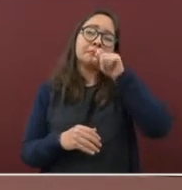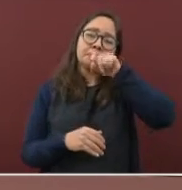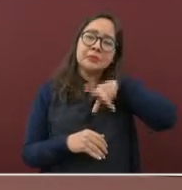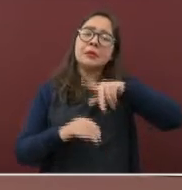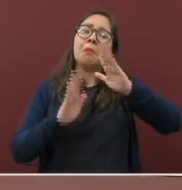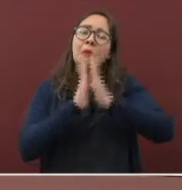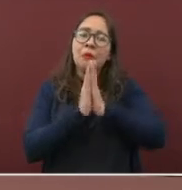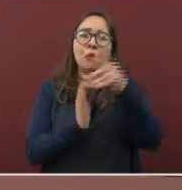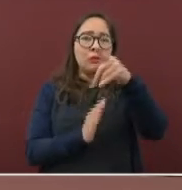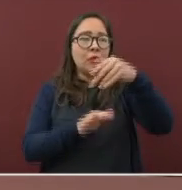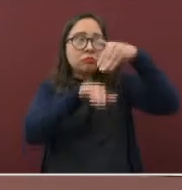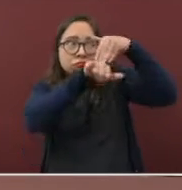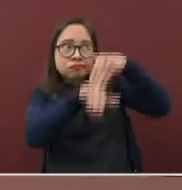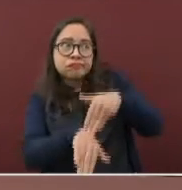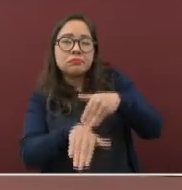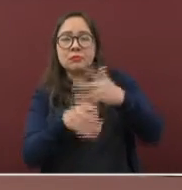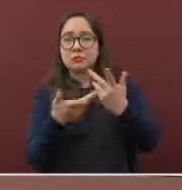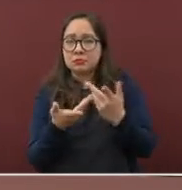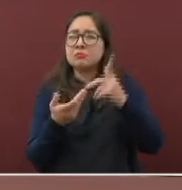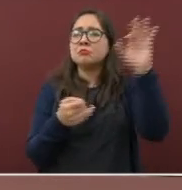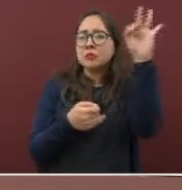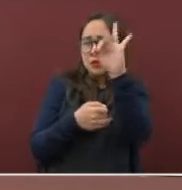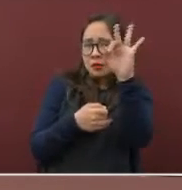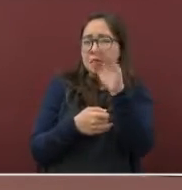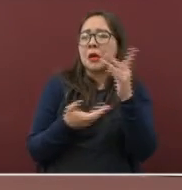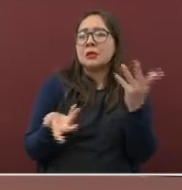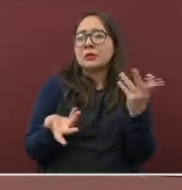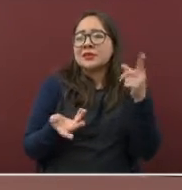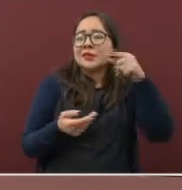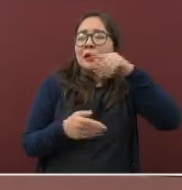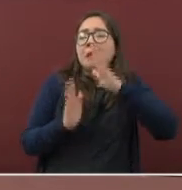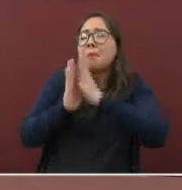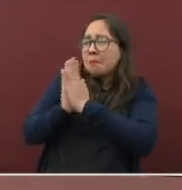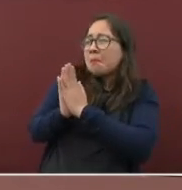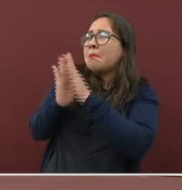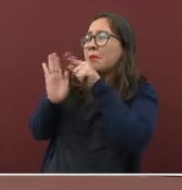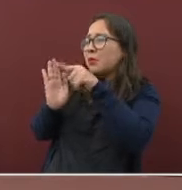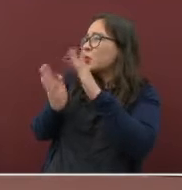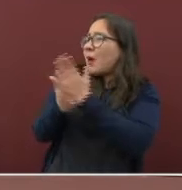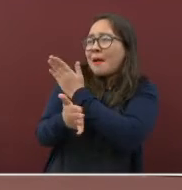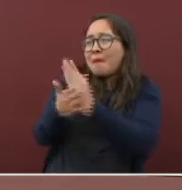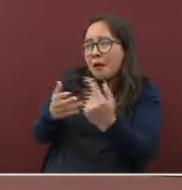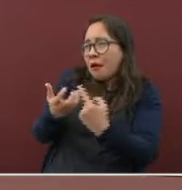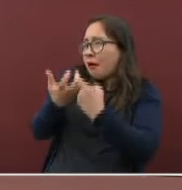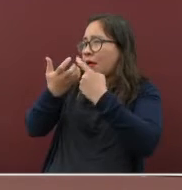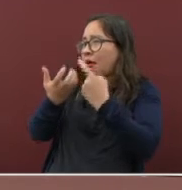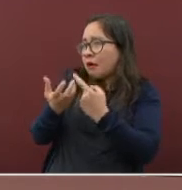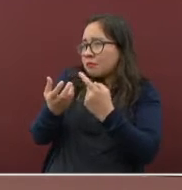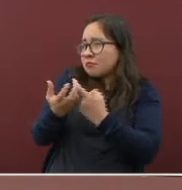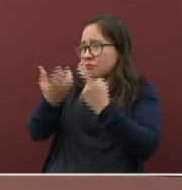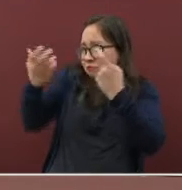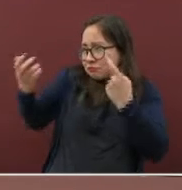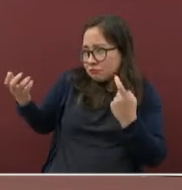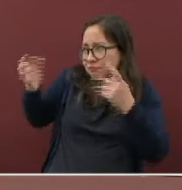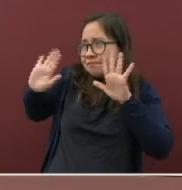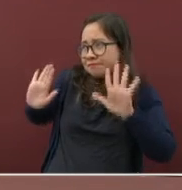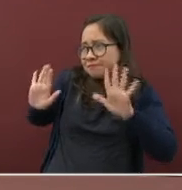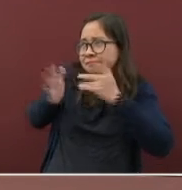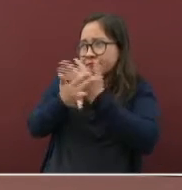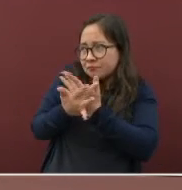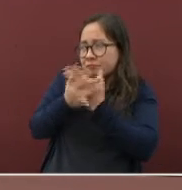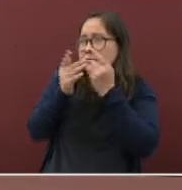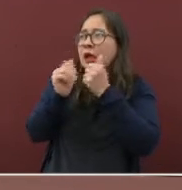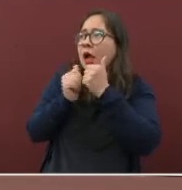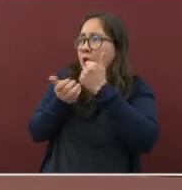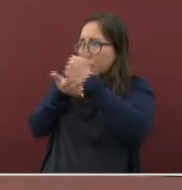correctamente pero igual pueden solicitar te que guardes instancias y esperes a la ayuda en muchos casos con la